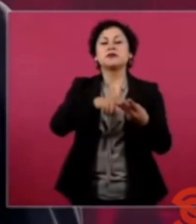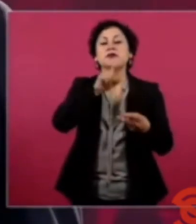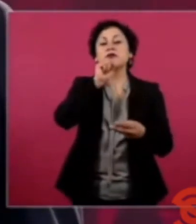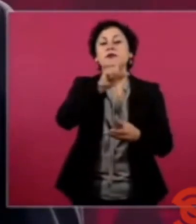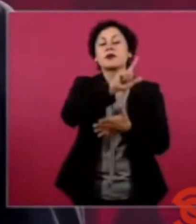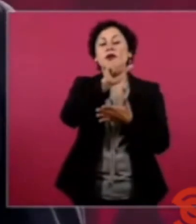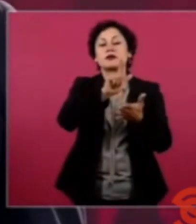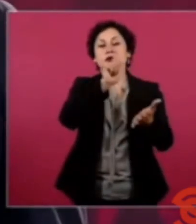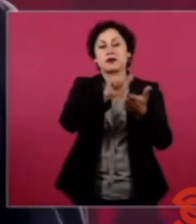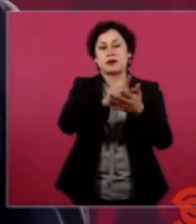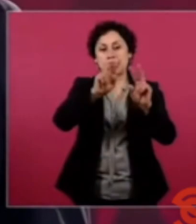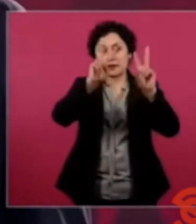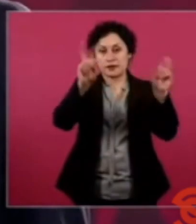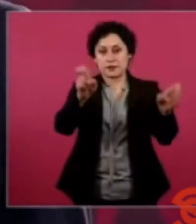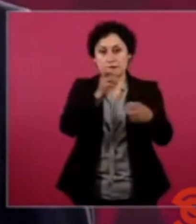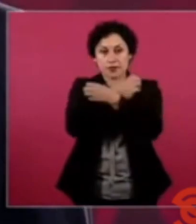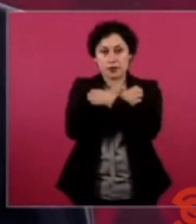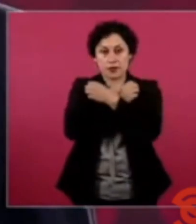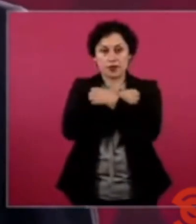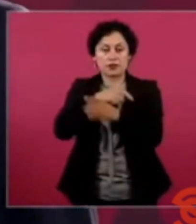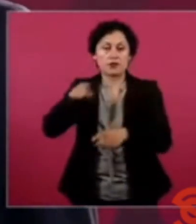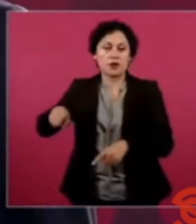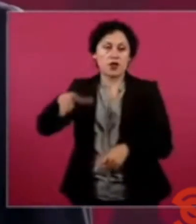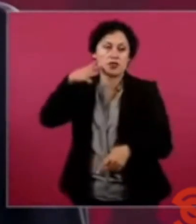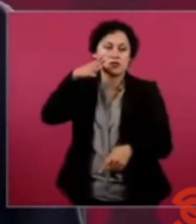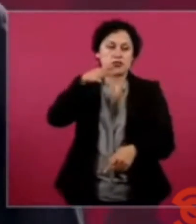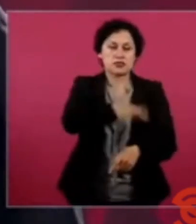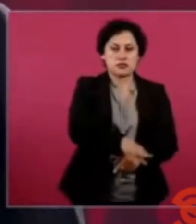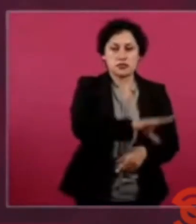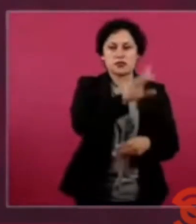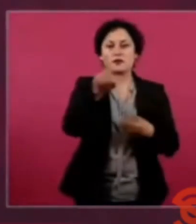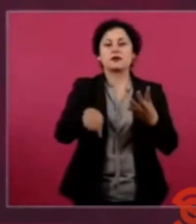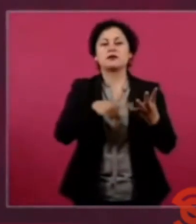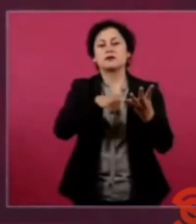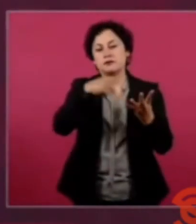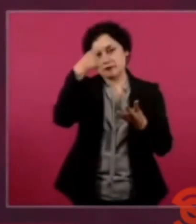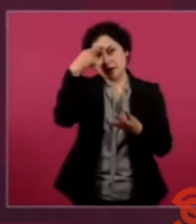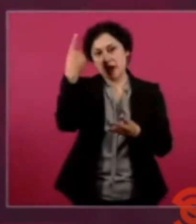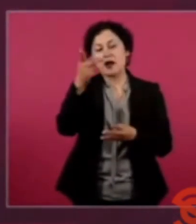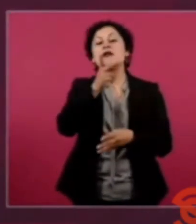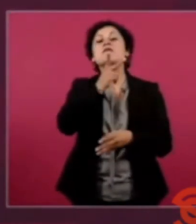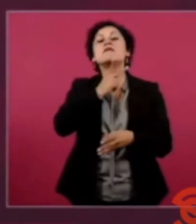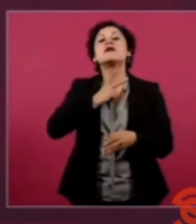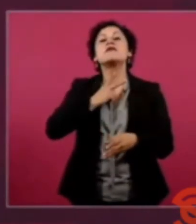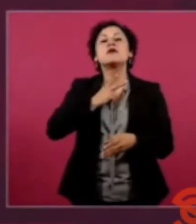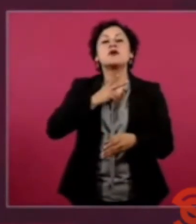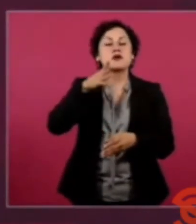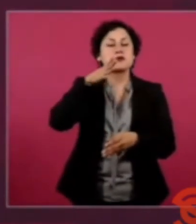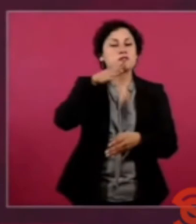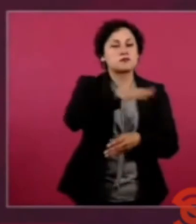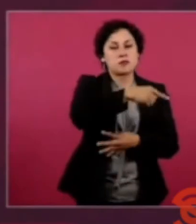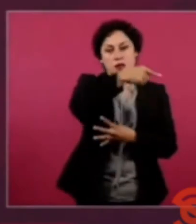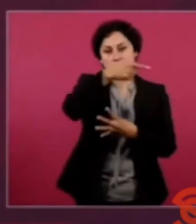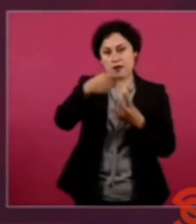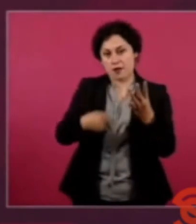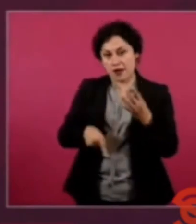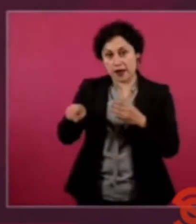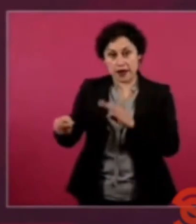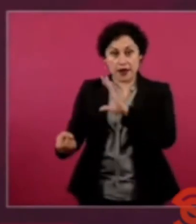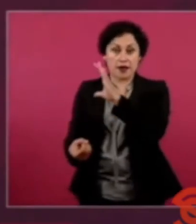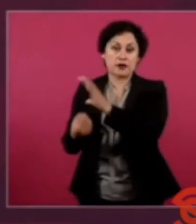del general Cárdenas, para oponerse a la expropiación petrolera. Para eso